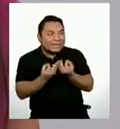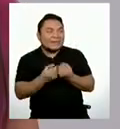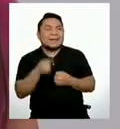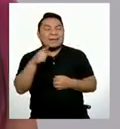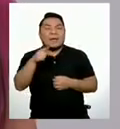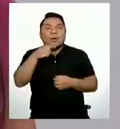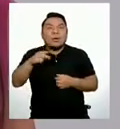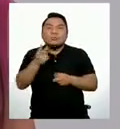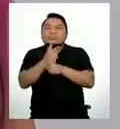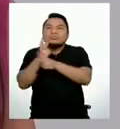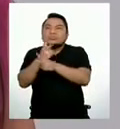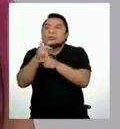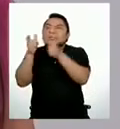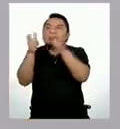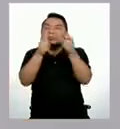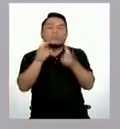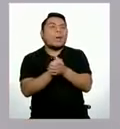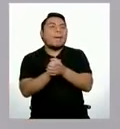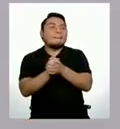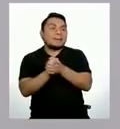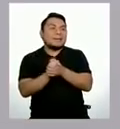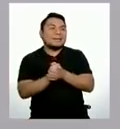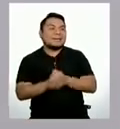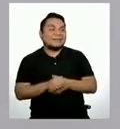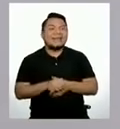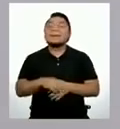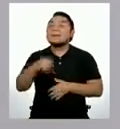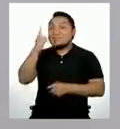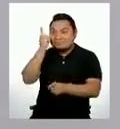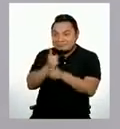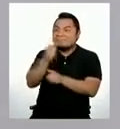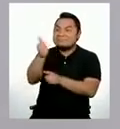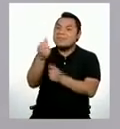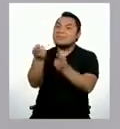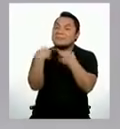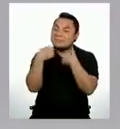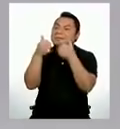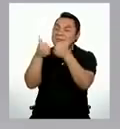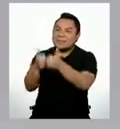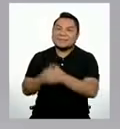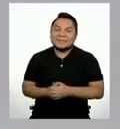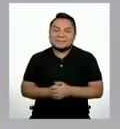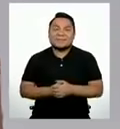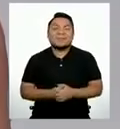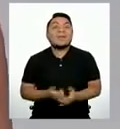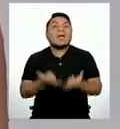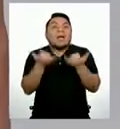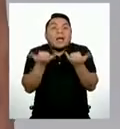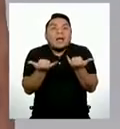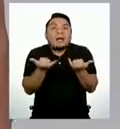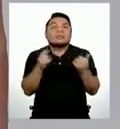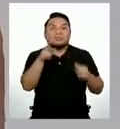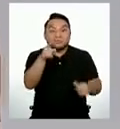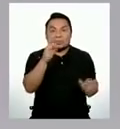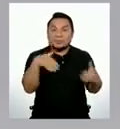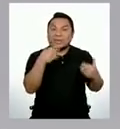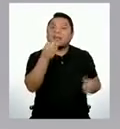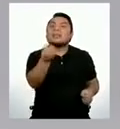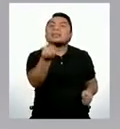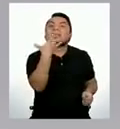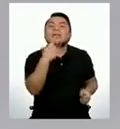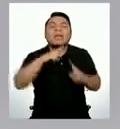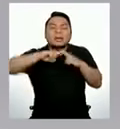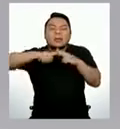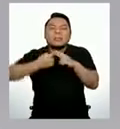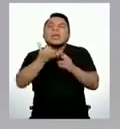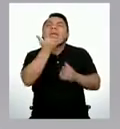el guardián del bosque y el amigo. Muy bien, Patricia. Buena respuesta. Ahora me puedes decir qué sucedió al